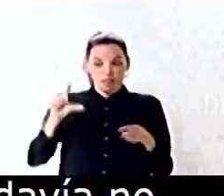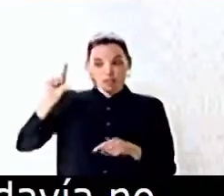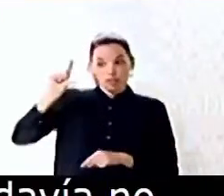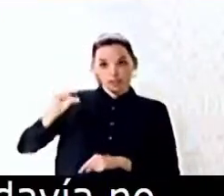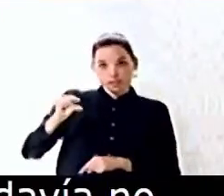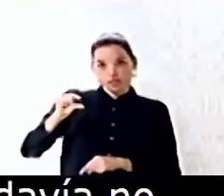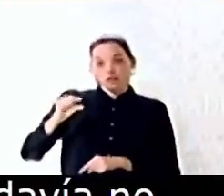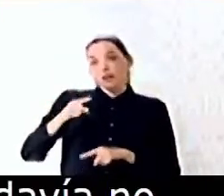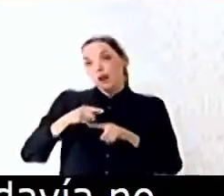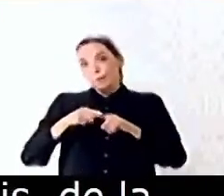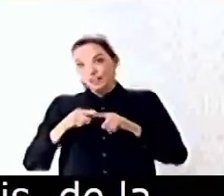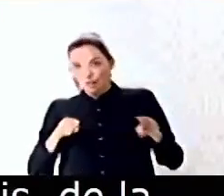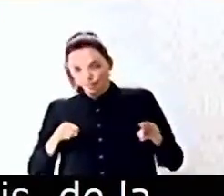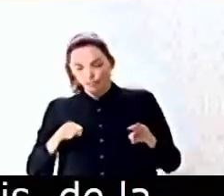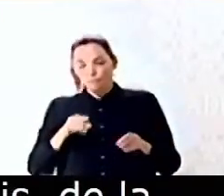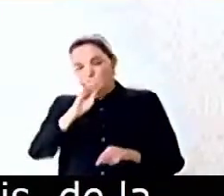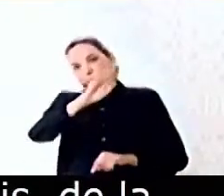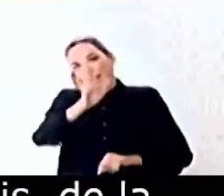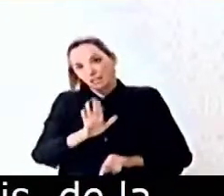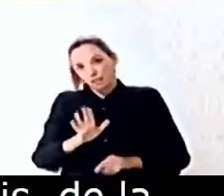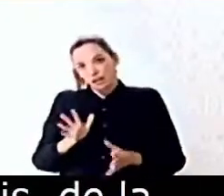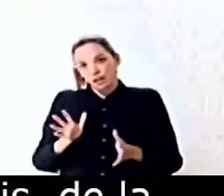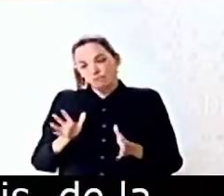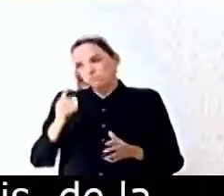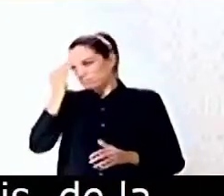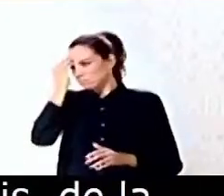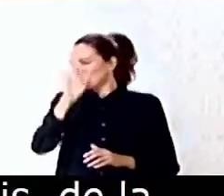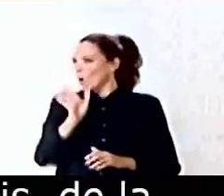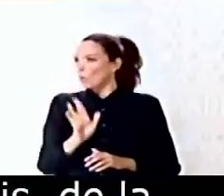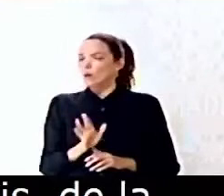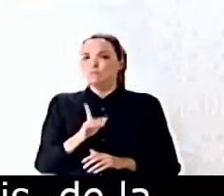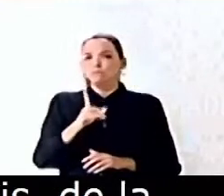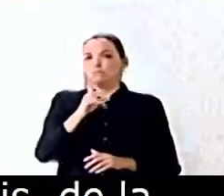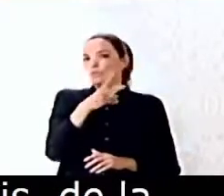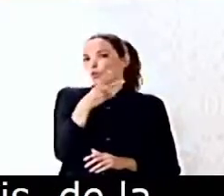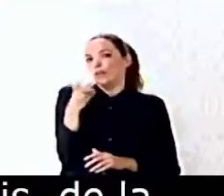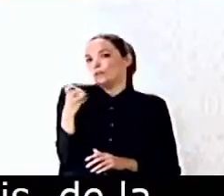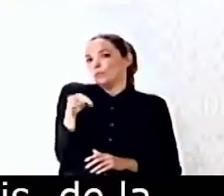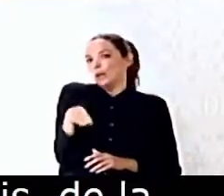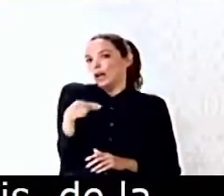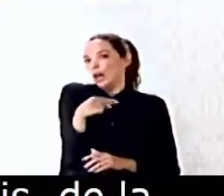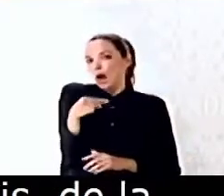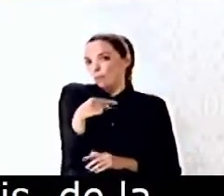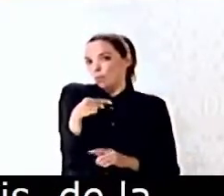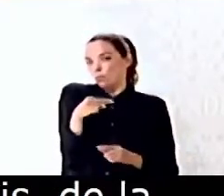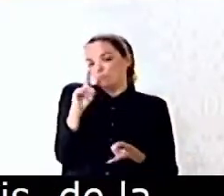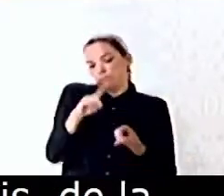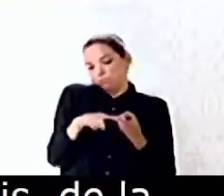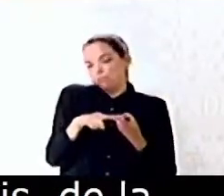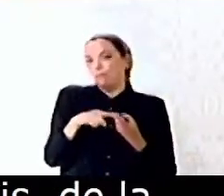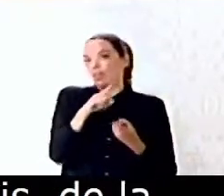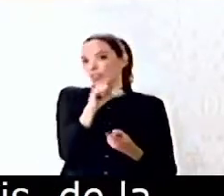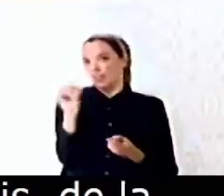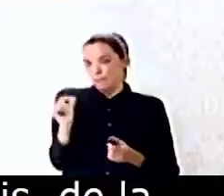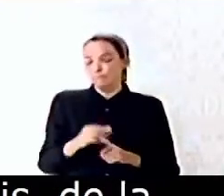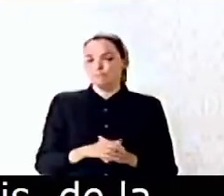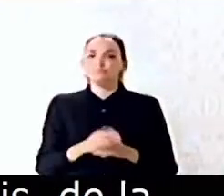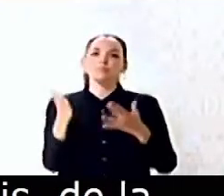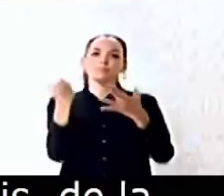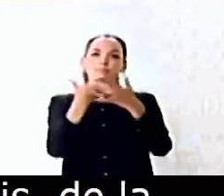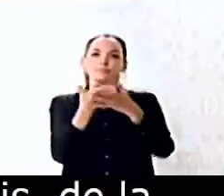primera dosis, si se ponían, no me acuerdo si eran 200 microgramos lo que se ponían en la primera dosis, pues se ponen 100 microgramos, el